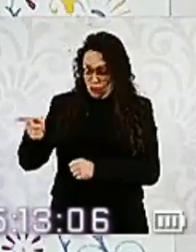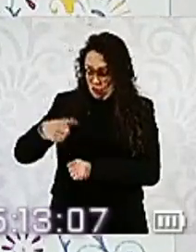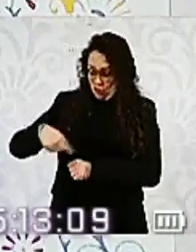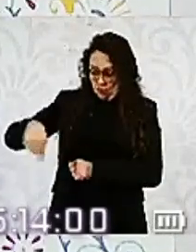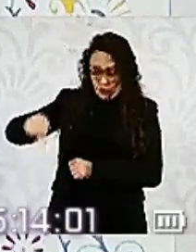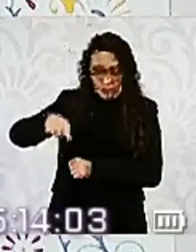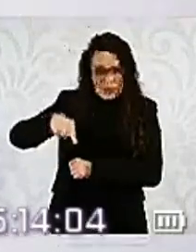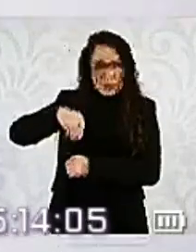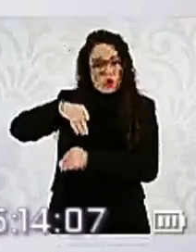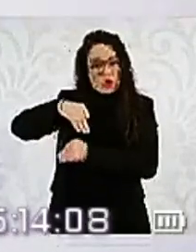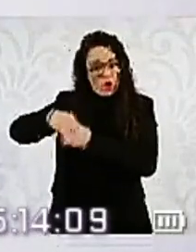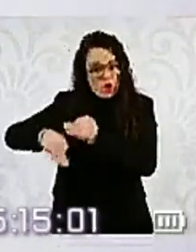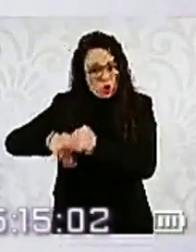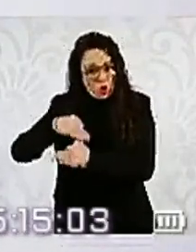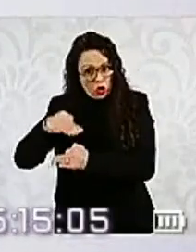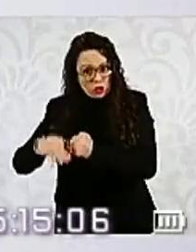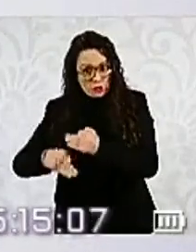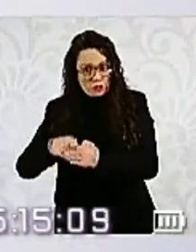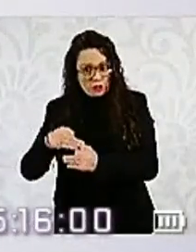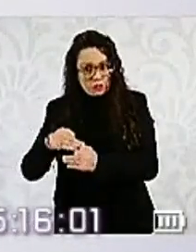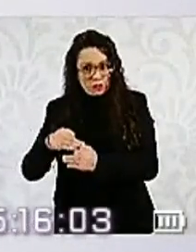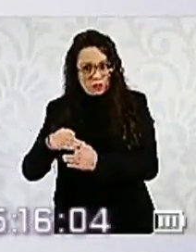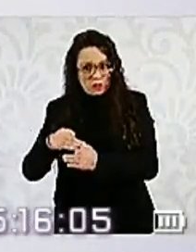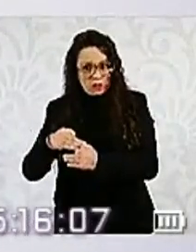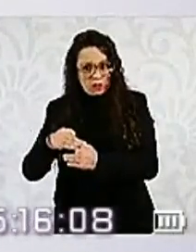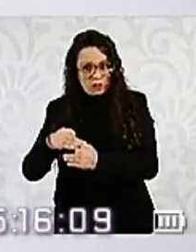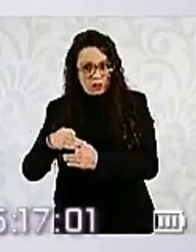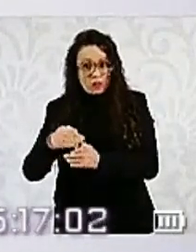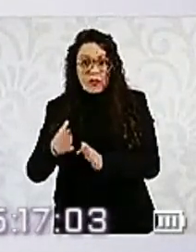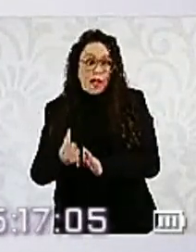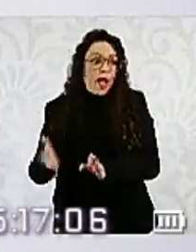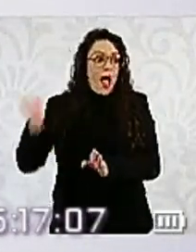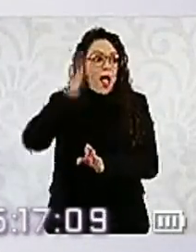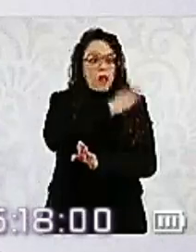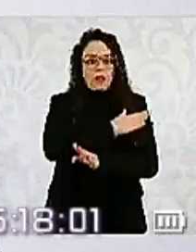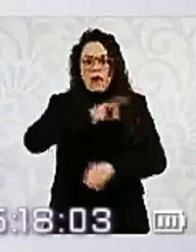y de la protección que en su momento tuvo García Luna,